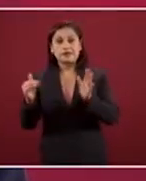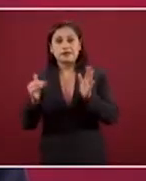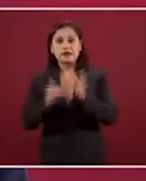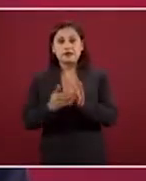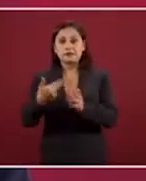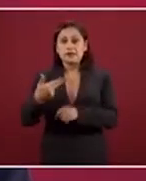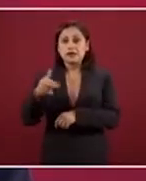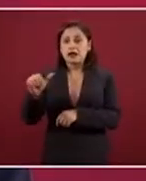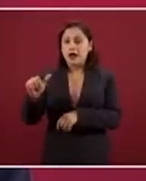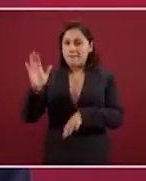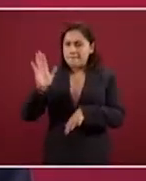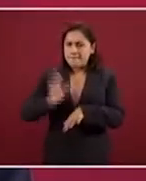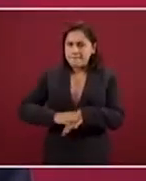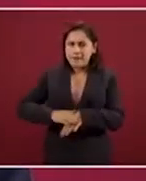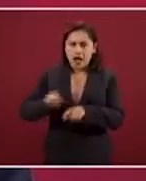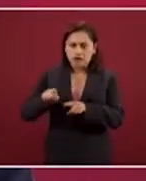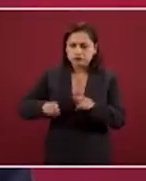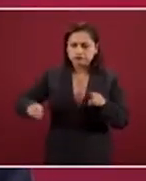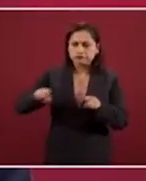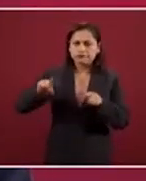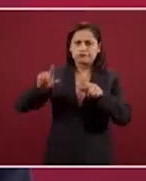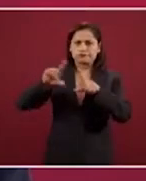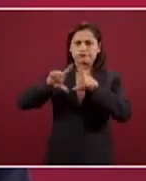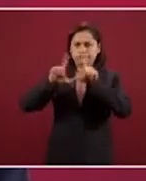en el sureste